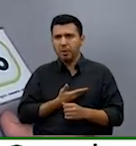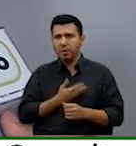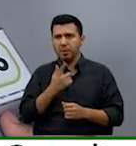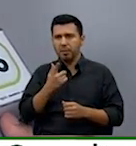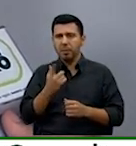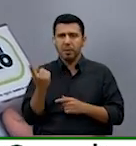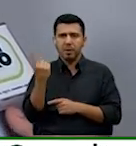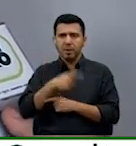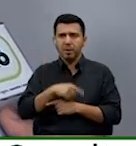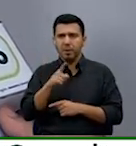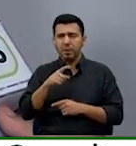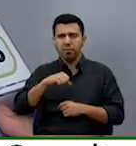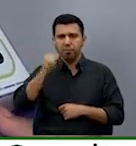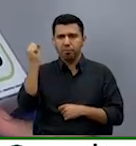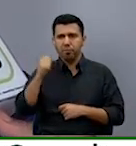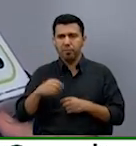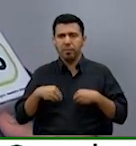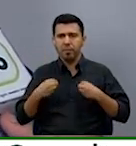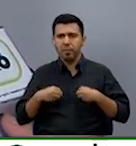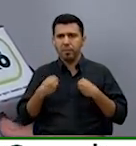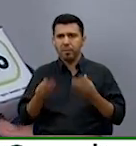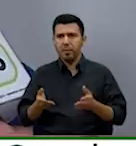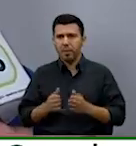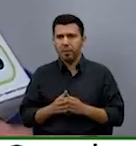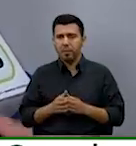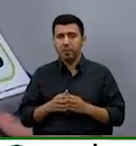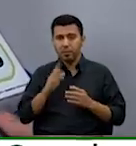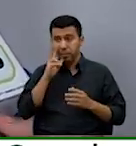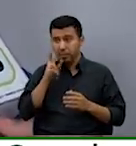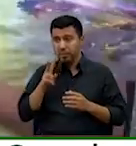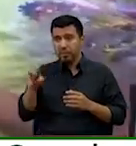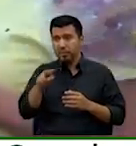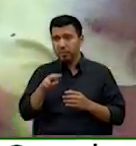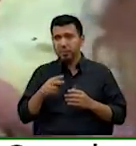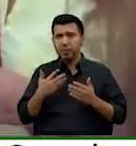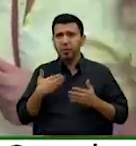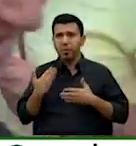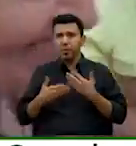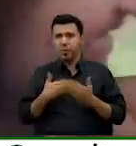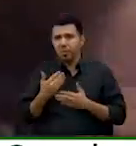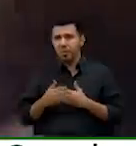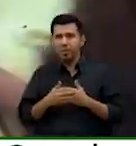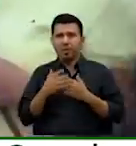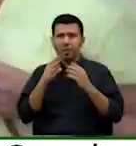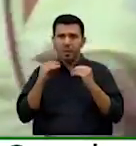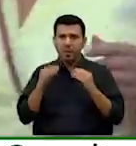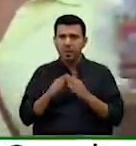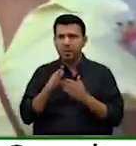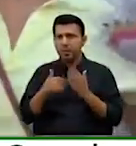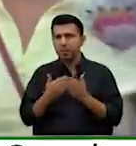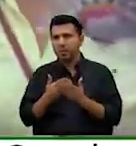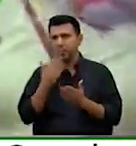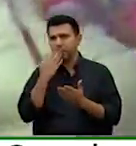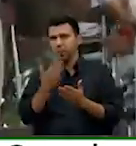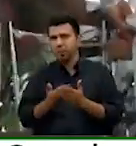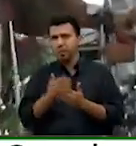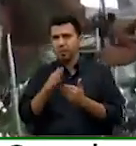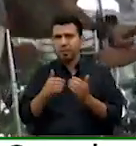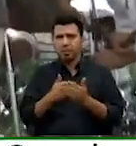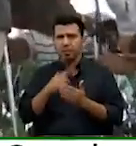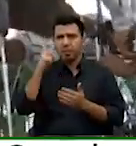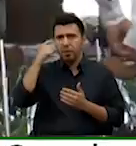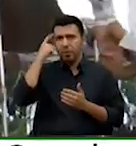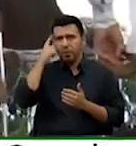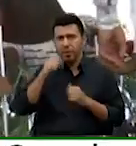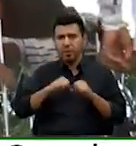los premios. Efectivamente, de verdad que las vemos muy contentas, todavía hablan del evento y dicen que están muy agradecidas con el gobernador,